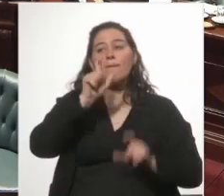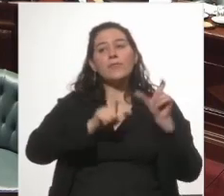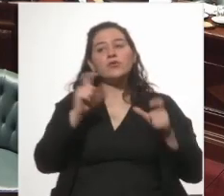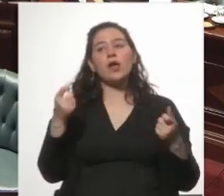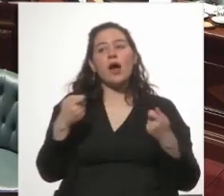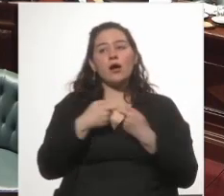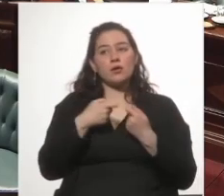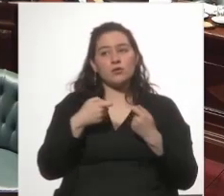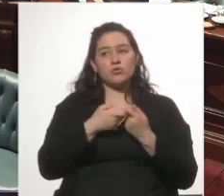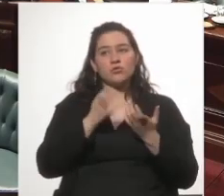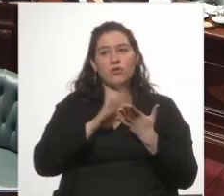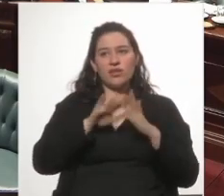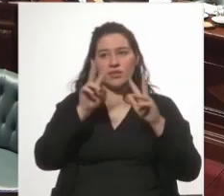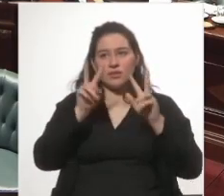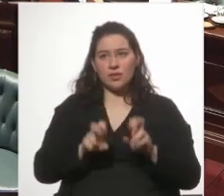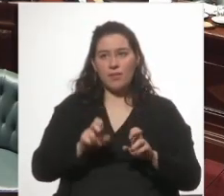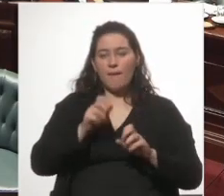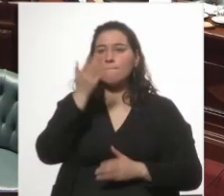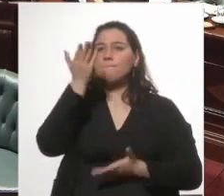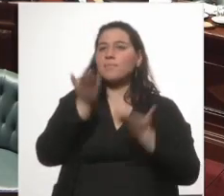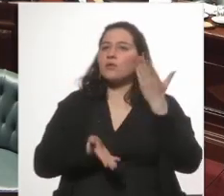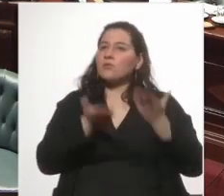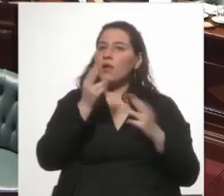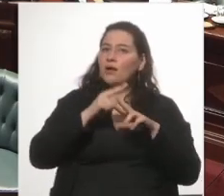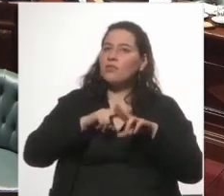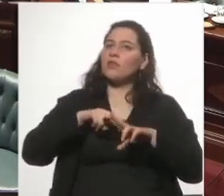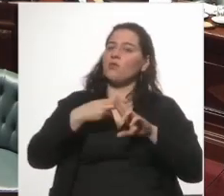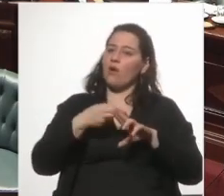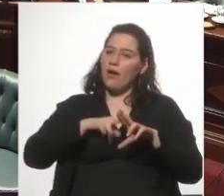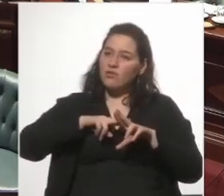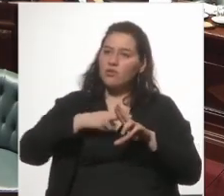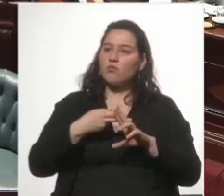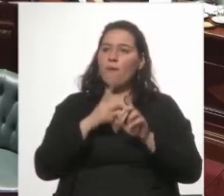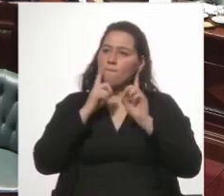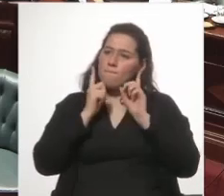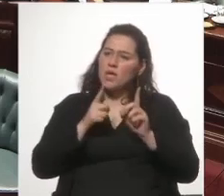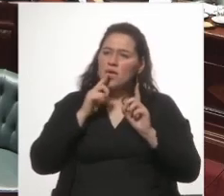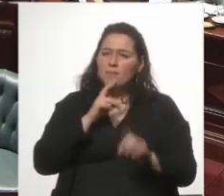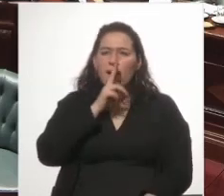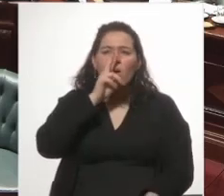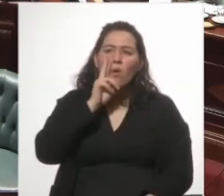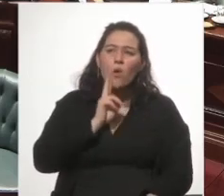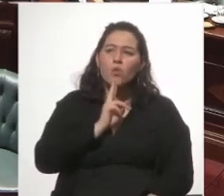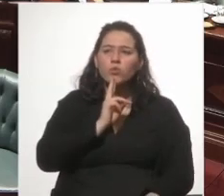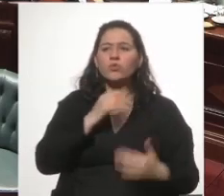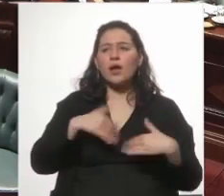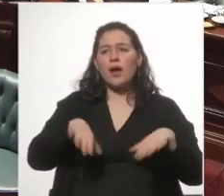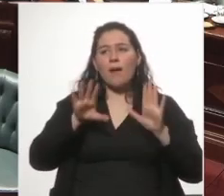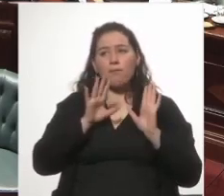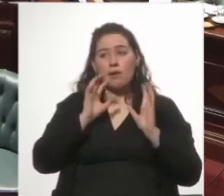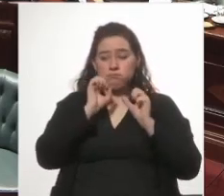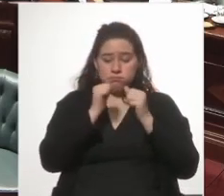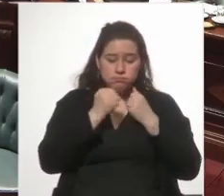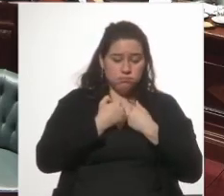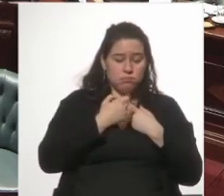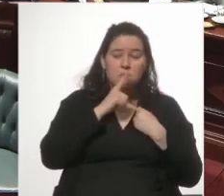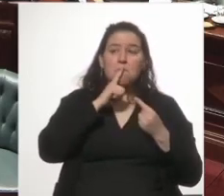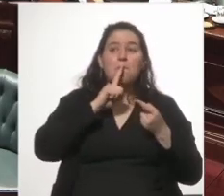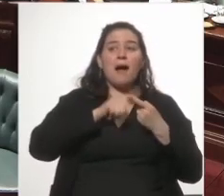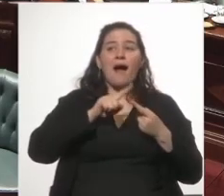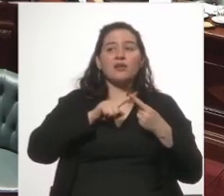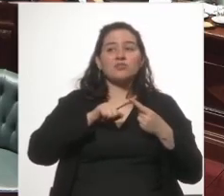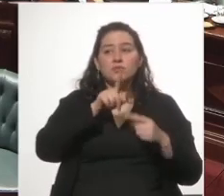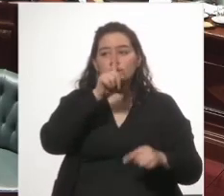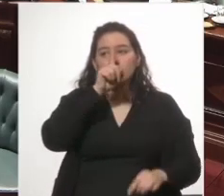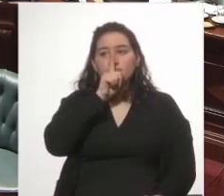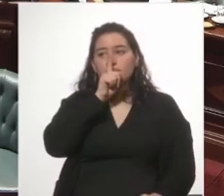en la materia, personajes que reiteran periódicamente la misma conducta, que quizás oculta un pacto de silencio que exime